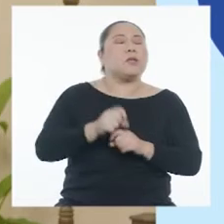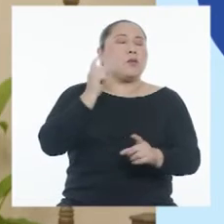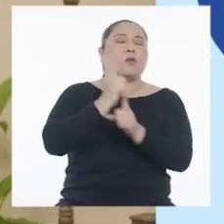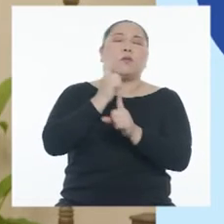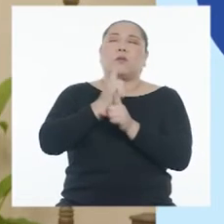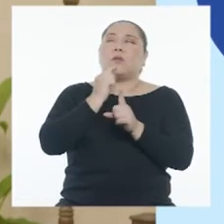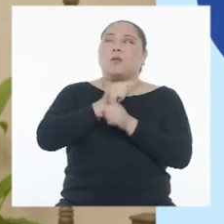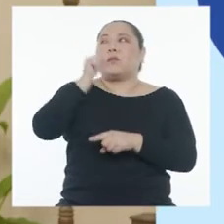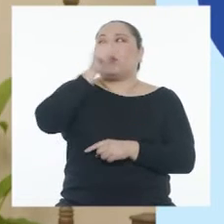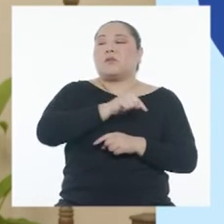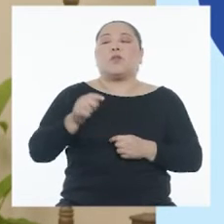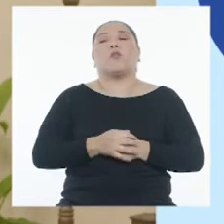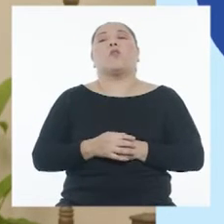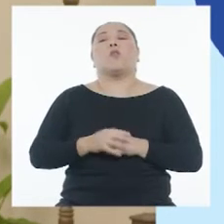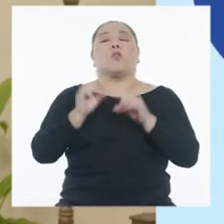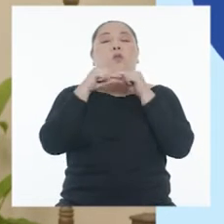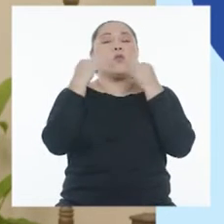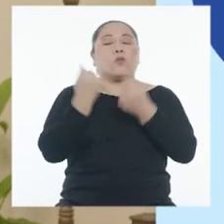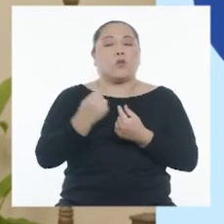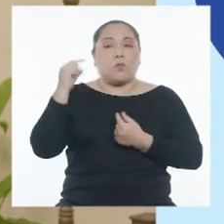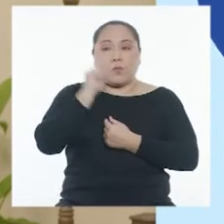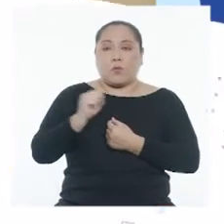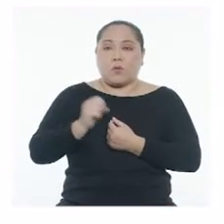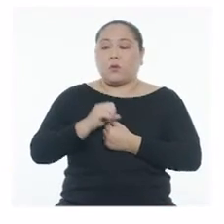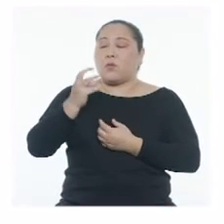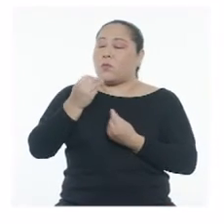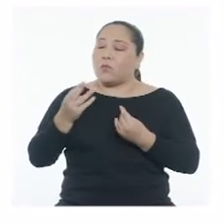son grupos de edades que son mayoría entre los